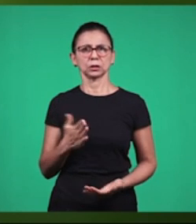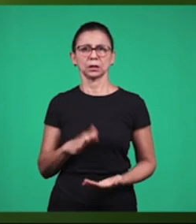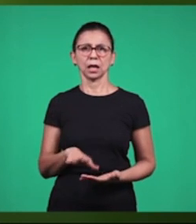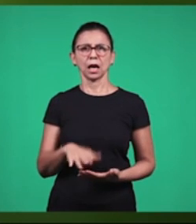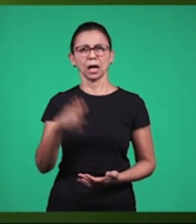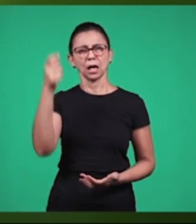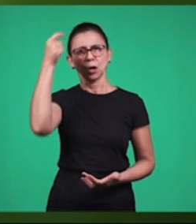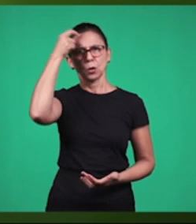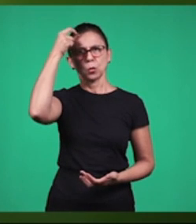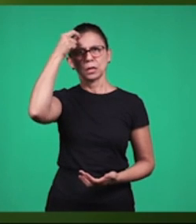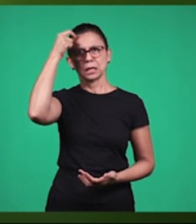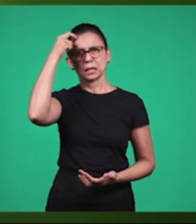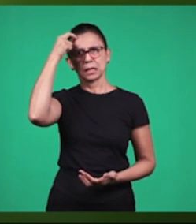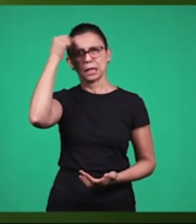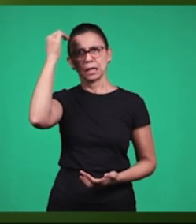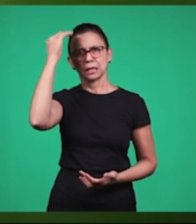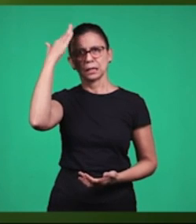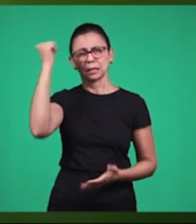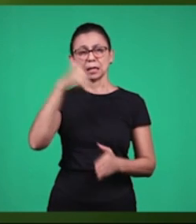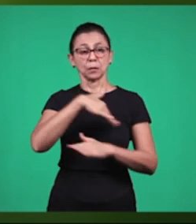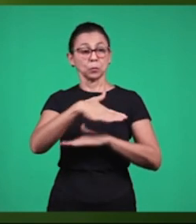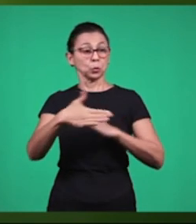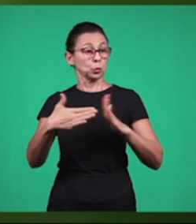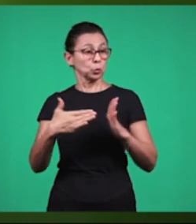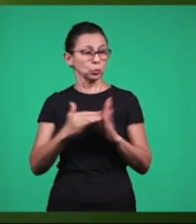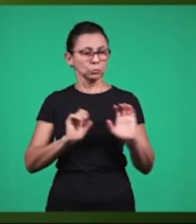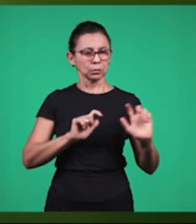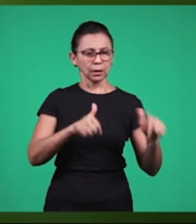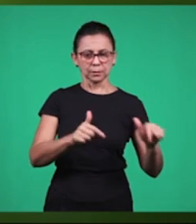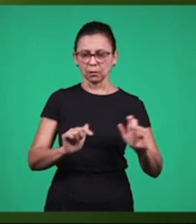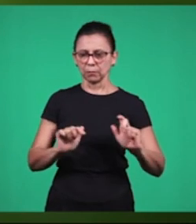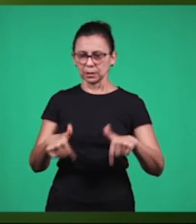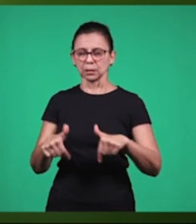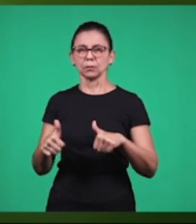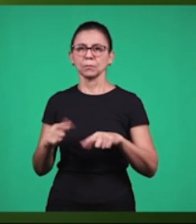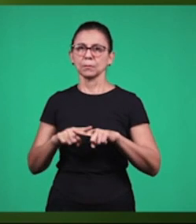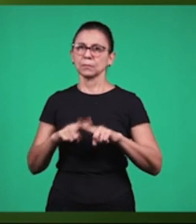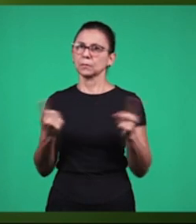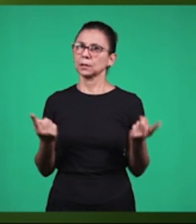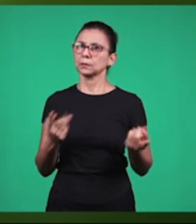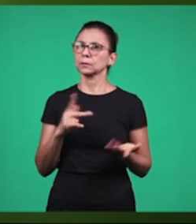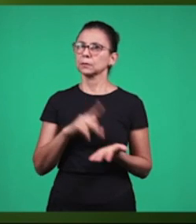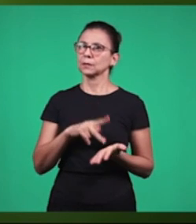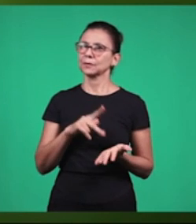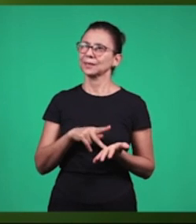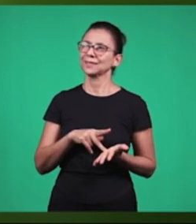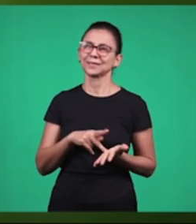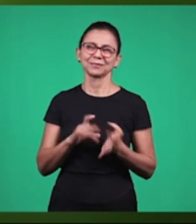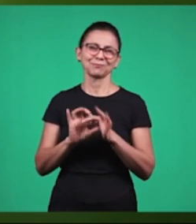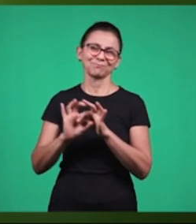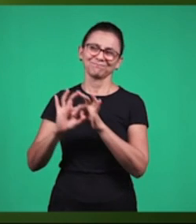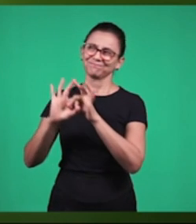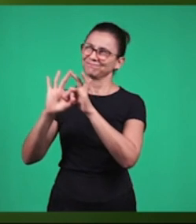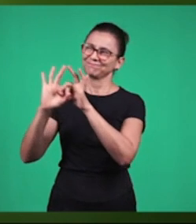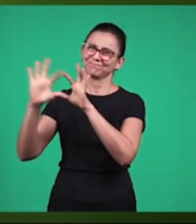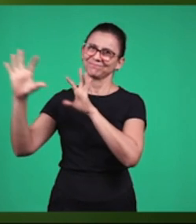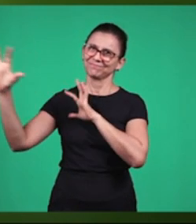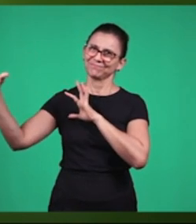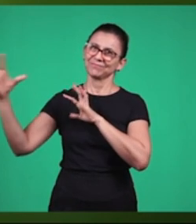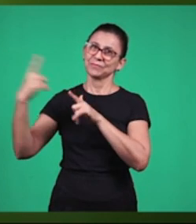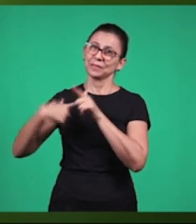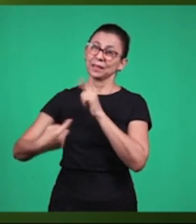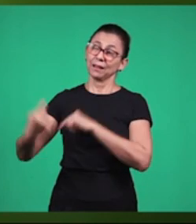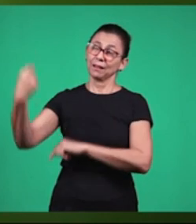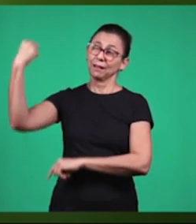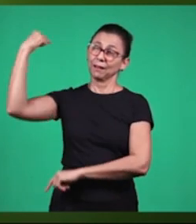es consciente de todo, él sabe lo que está haciendo, mas en realidad él perdió el eslabón por